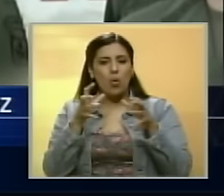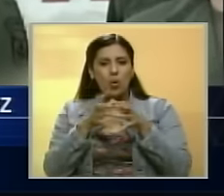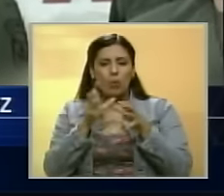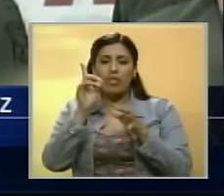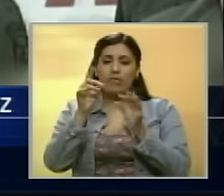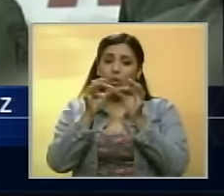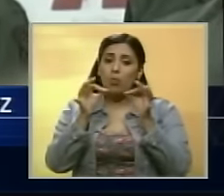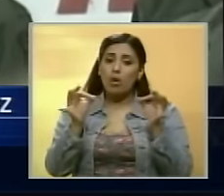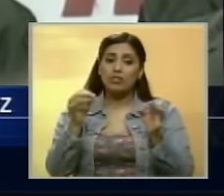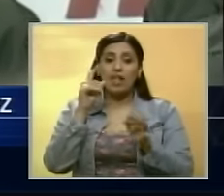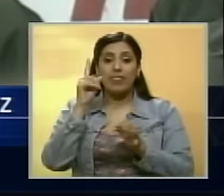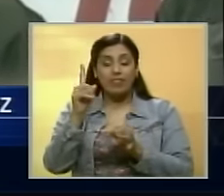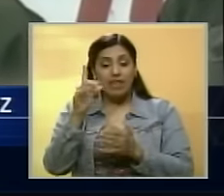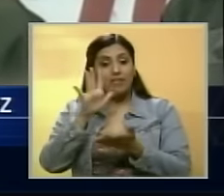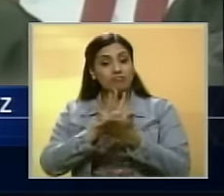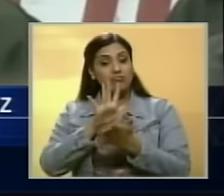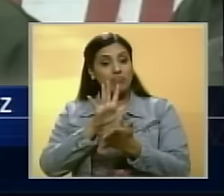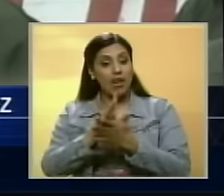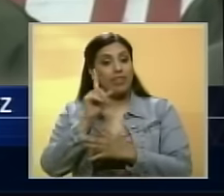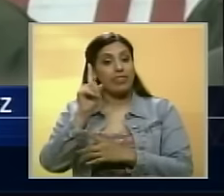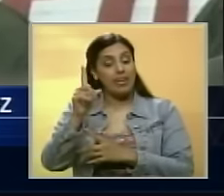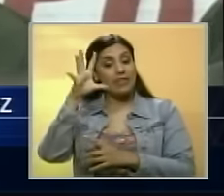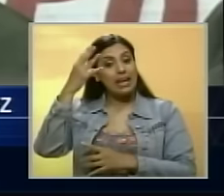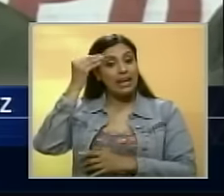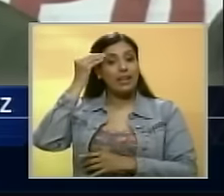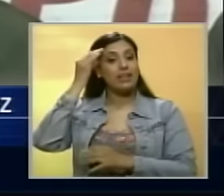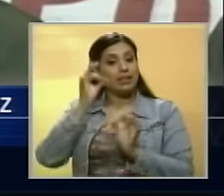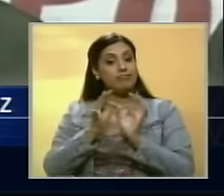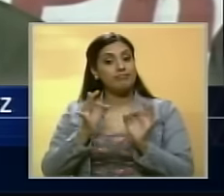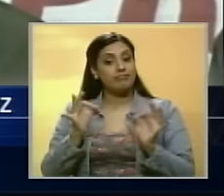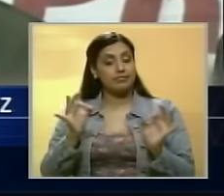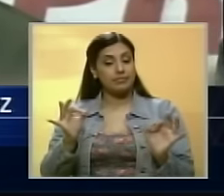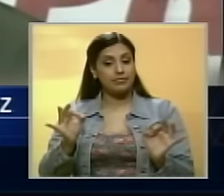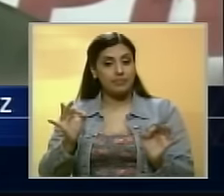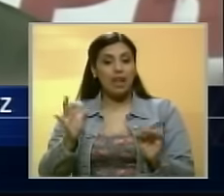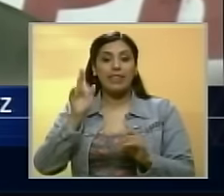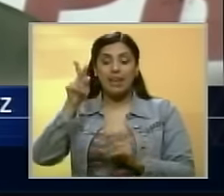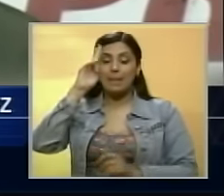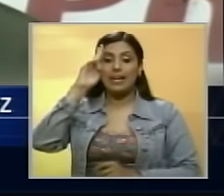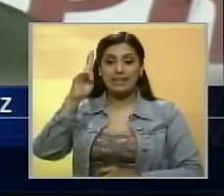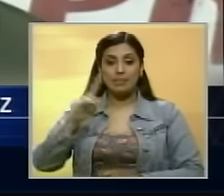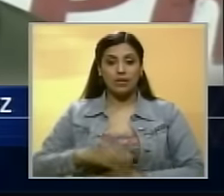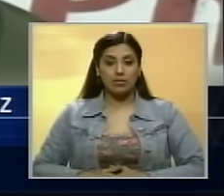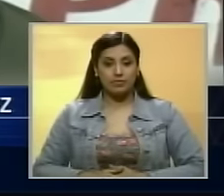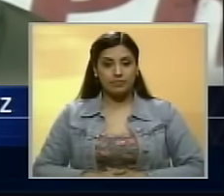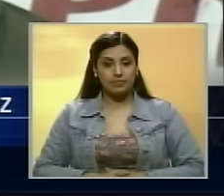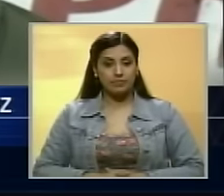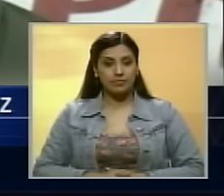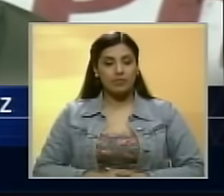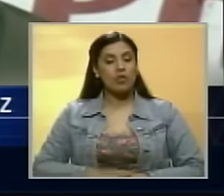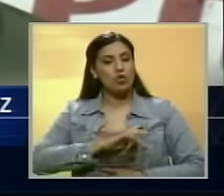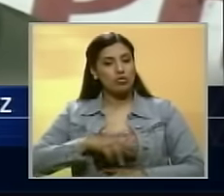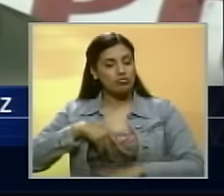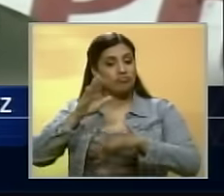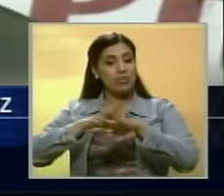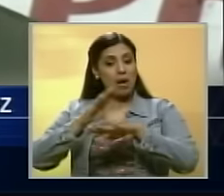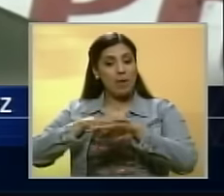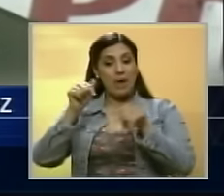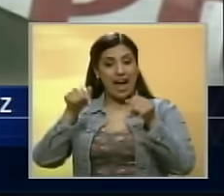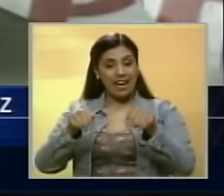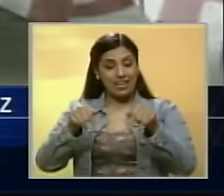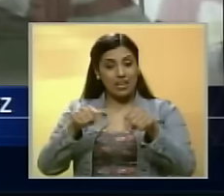cordura a la Concordia al entendimiento y al respeto Lo llamamos desde